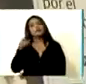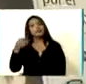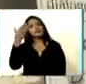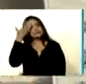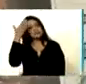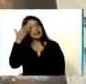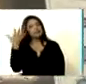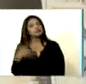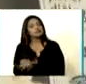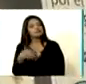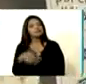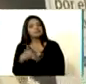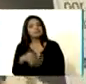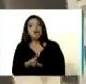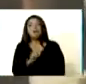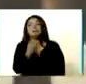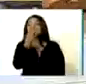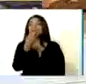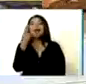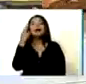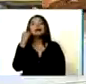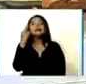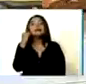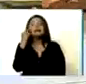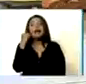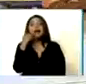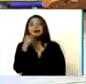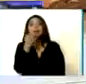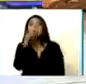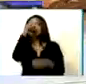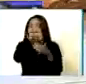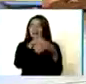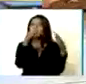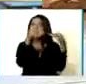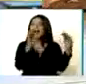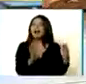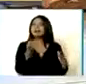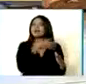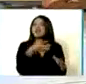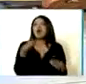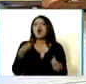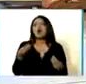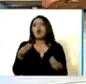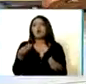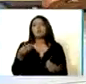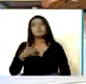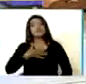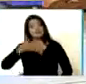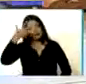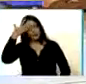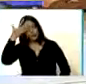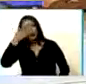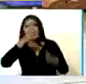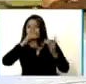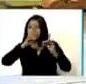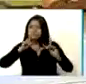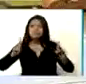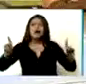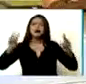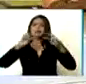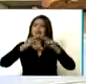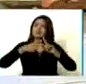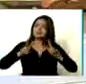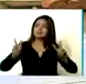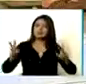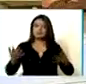tenido ese presidente, el primero afrodescendiente frente a la Casa Blanca, cómo se vendió como un demócrata, como un hombre de paz y realmente persona llegó a no